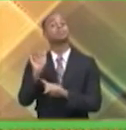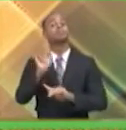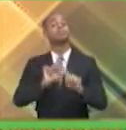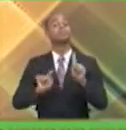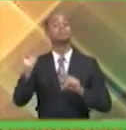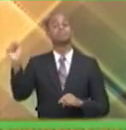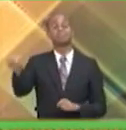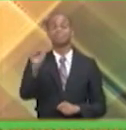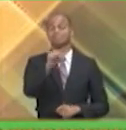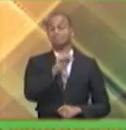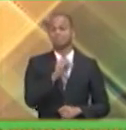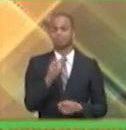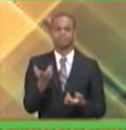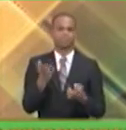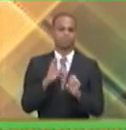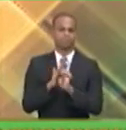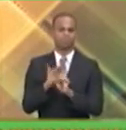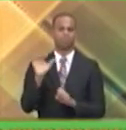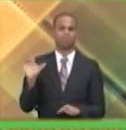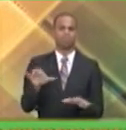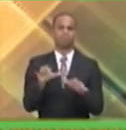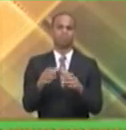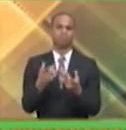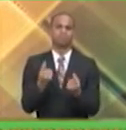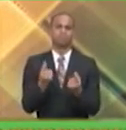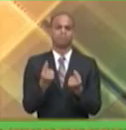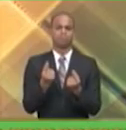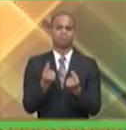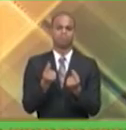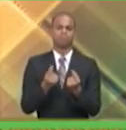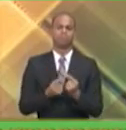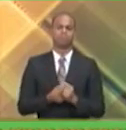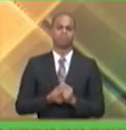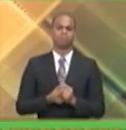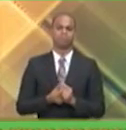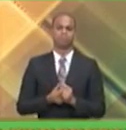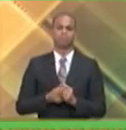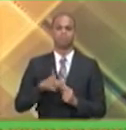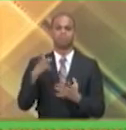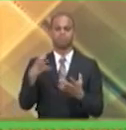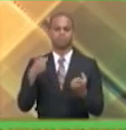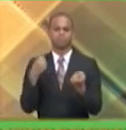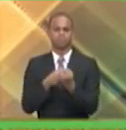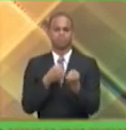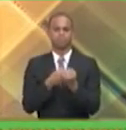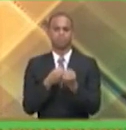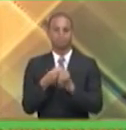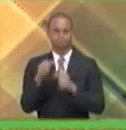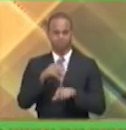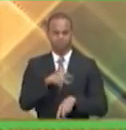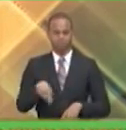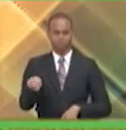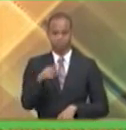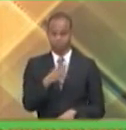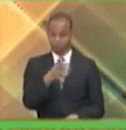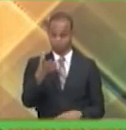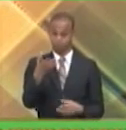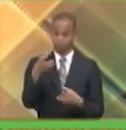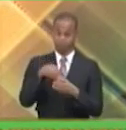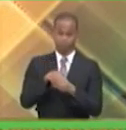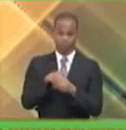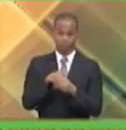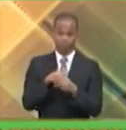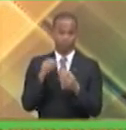que, como en el caso tuyo, ¿no?, quieren aportar lo que han recibido. Tuviste el privilegio